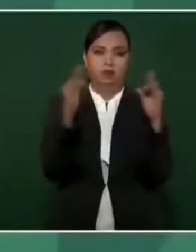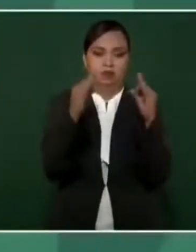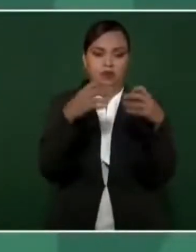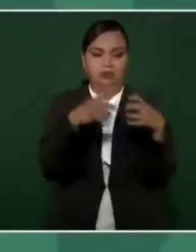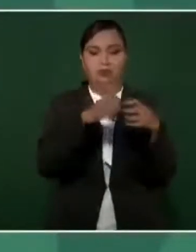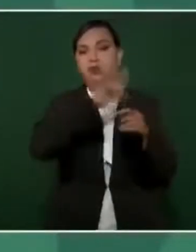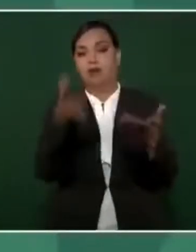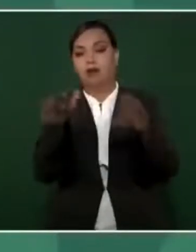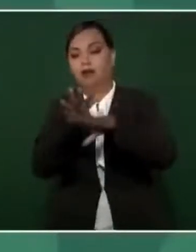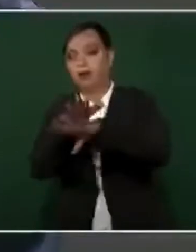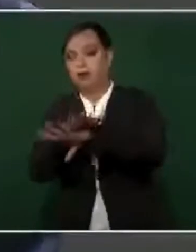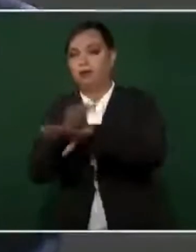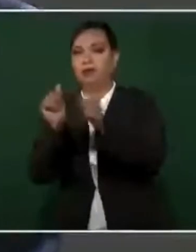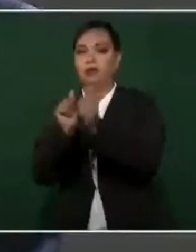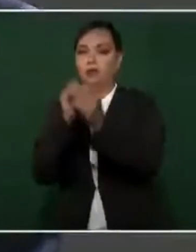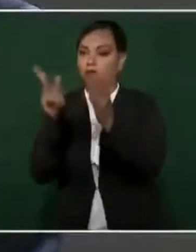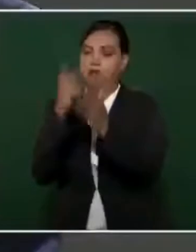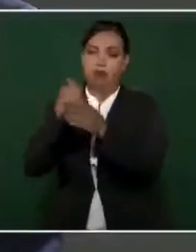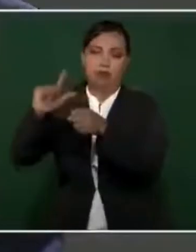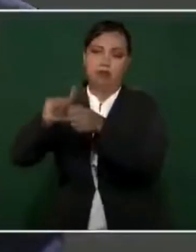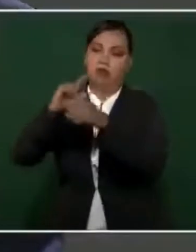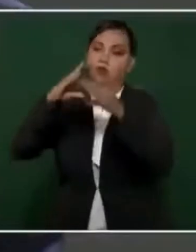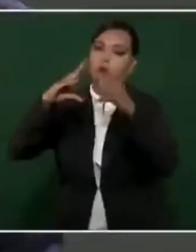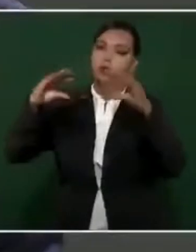Pues una planta de licuefacción